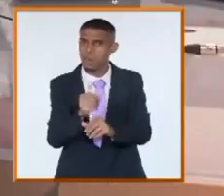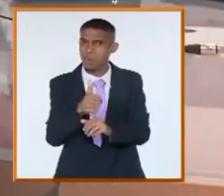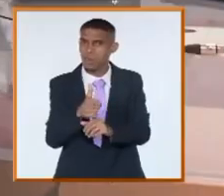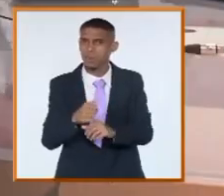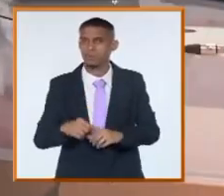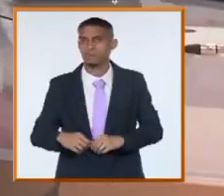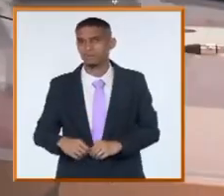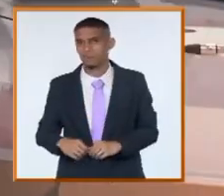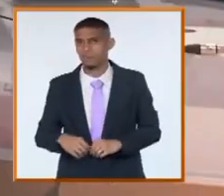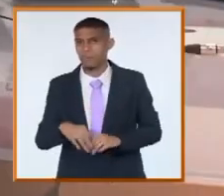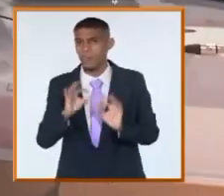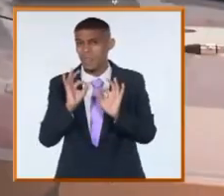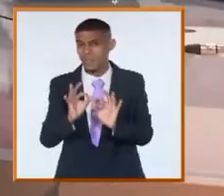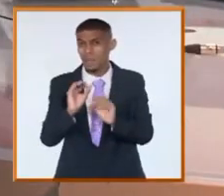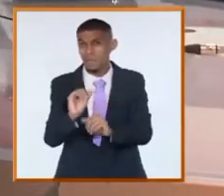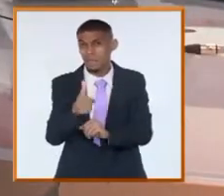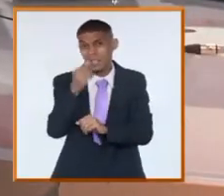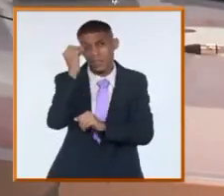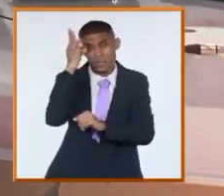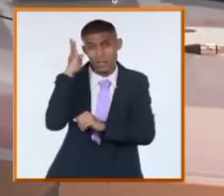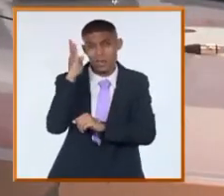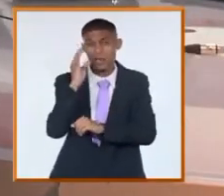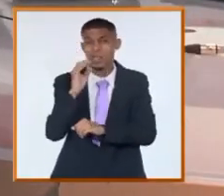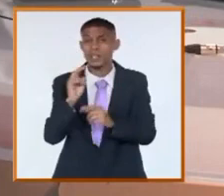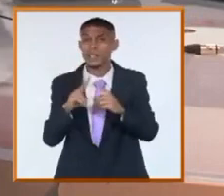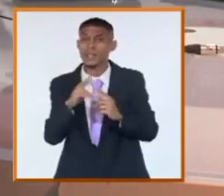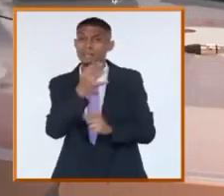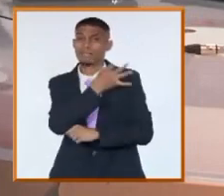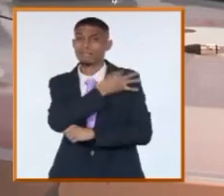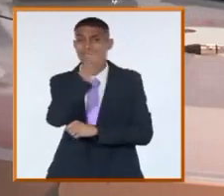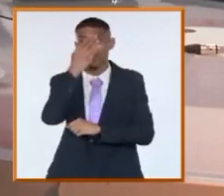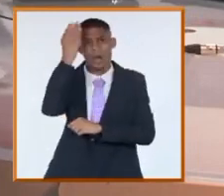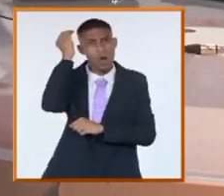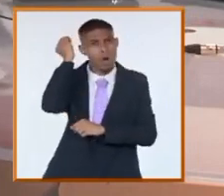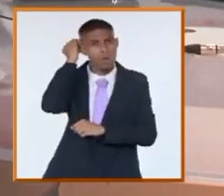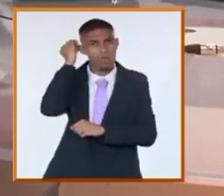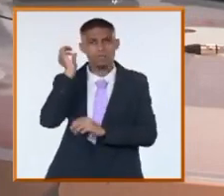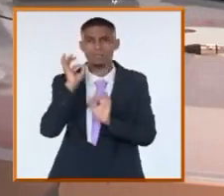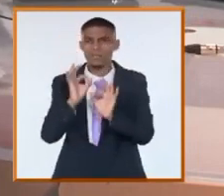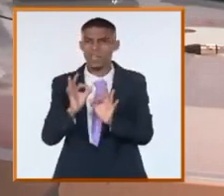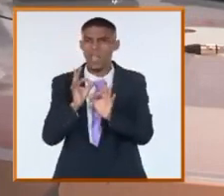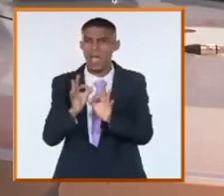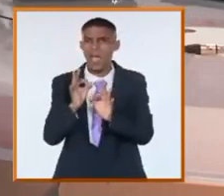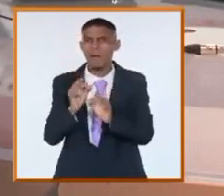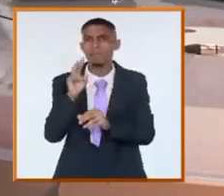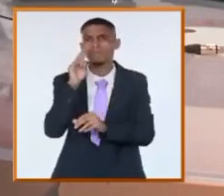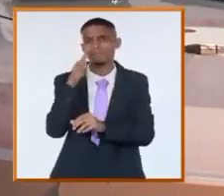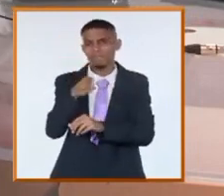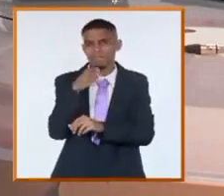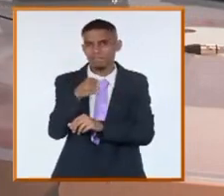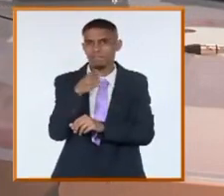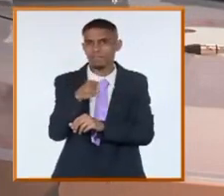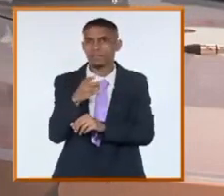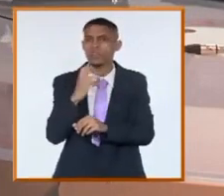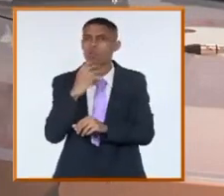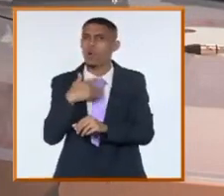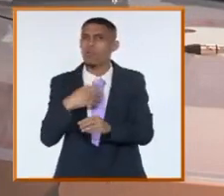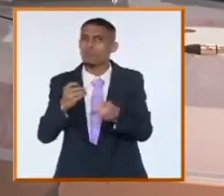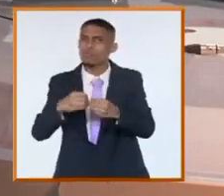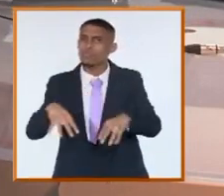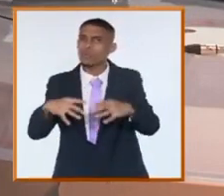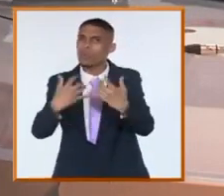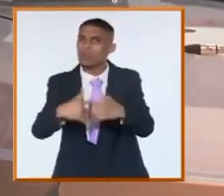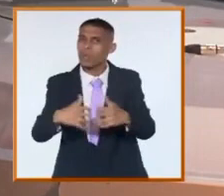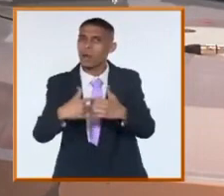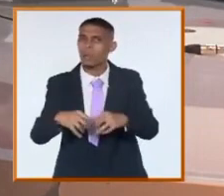siguiendo han estado muy al tanto de esa de esas inversiones porque son inversiones que sin duda van a ser decisivas de Cara a lo que